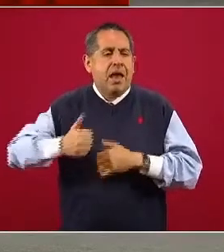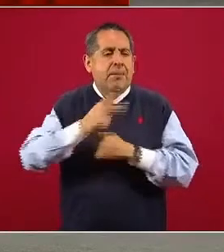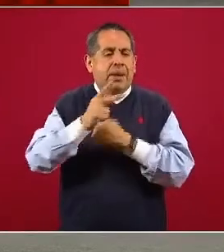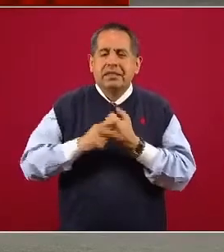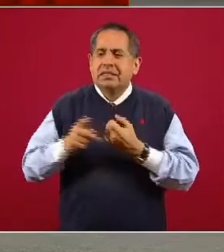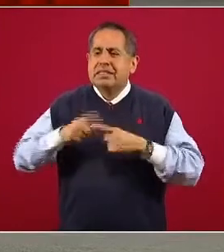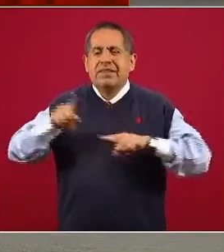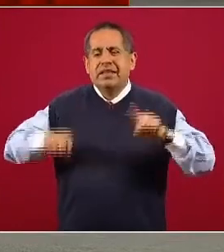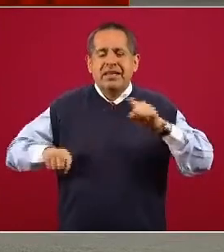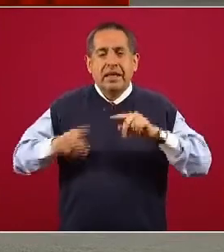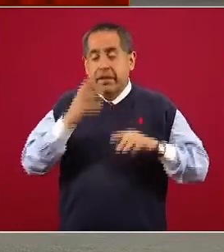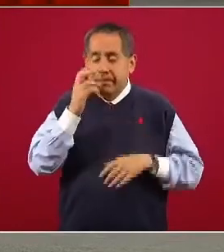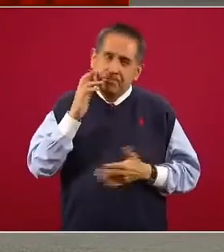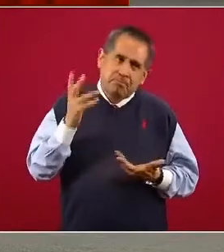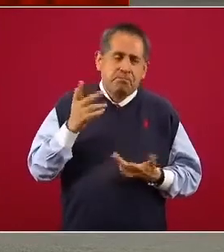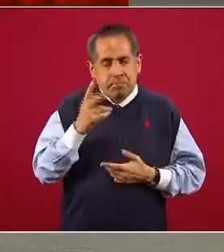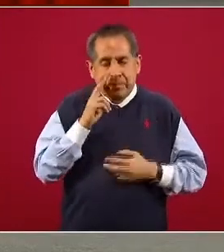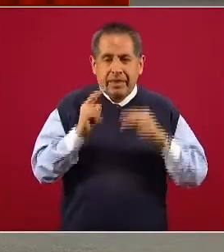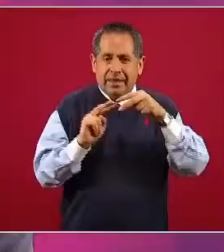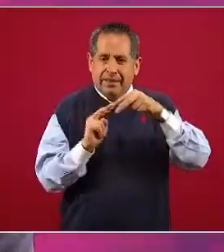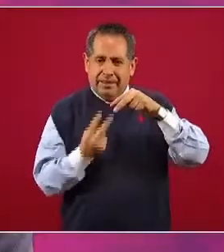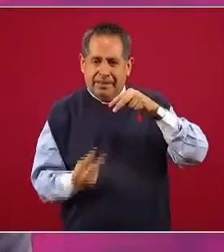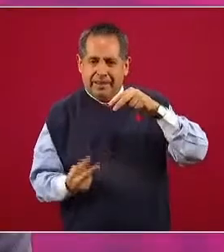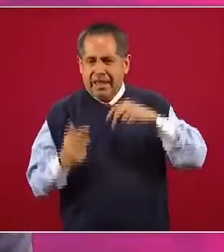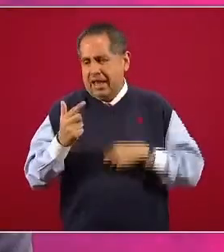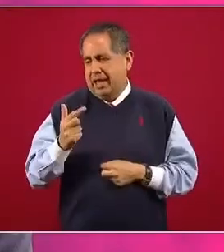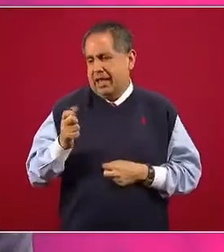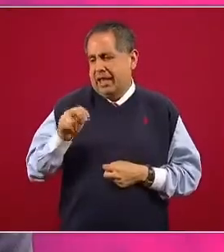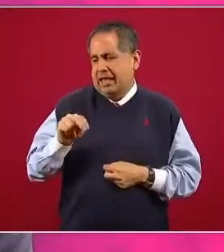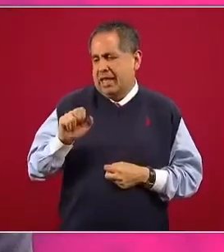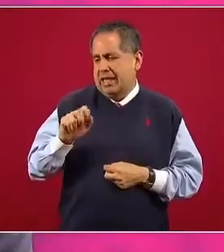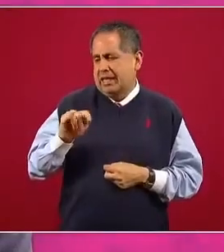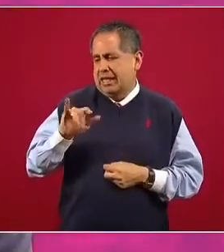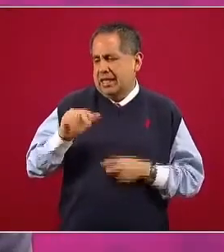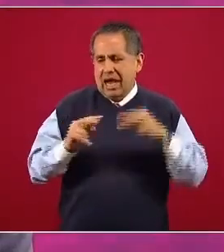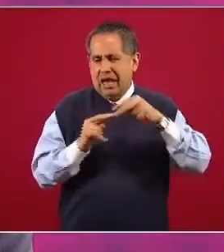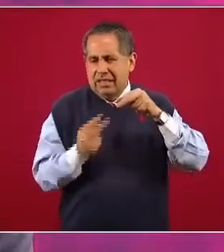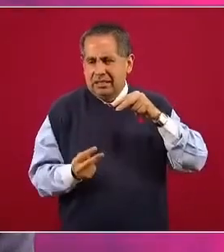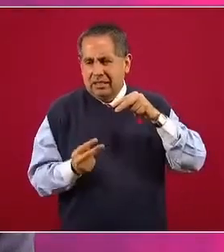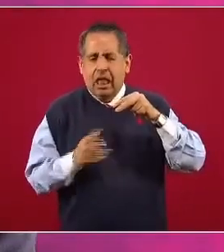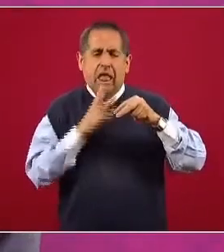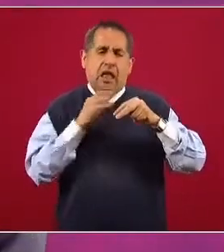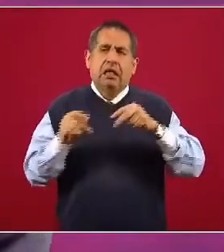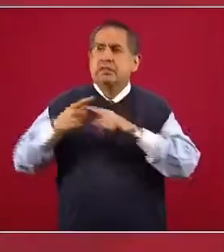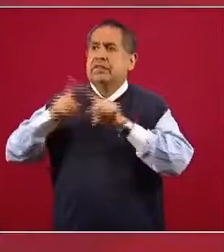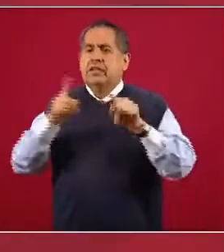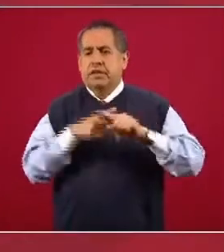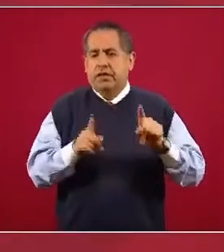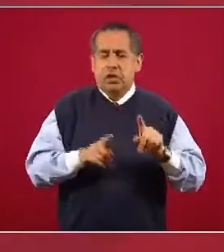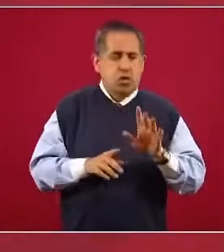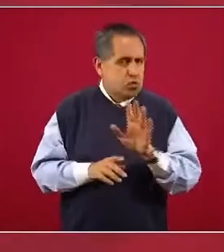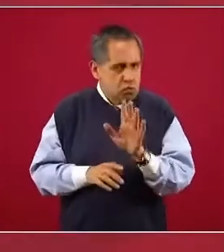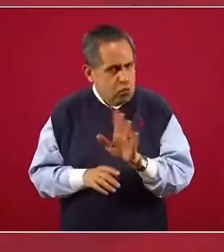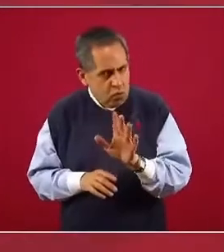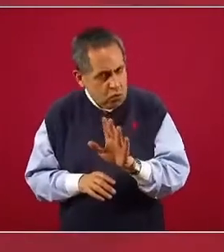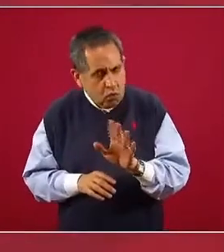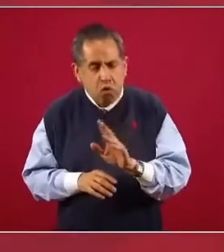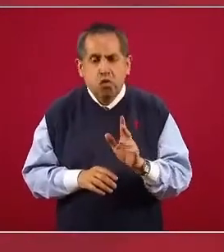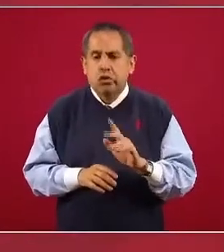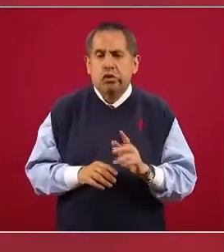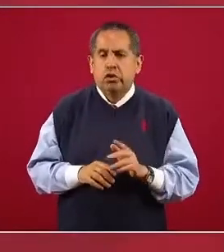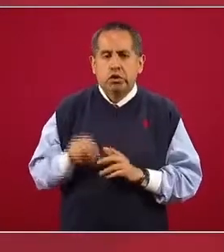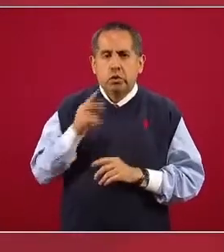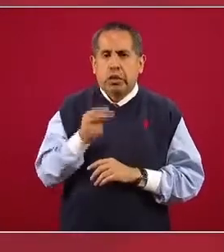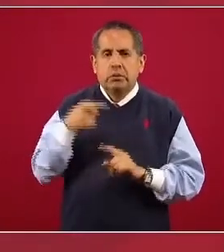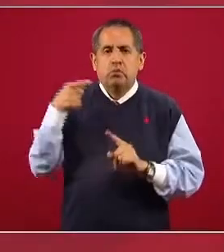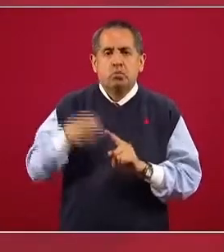tanto genéticas, ojo con eso, a veces se asume de manera un tanto simplista que las diferencias son mayormente genéticas entre